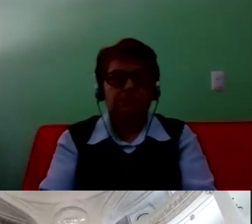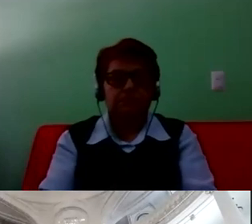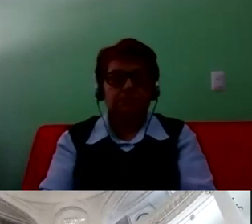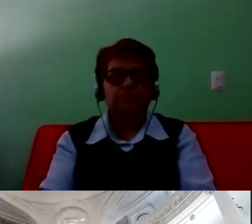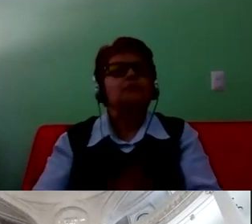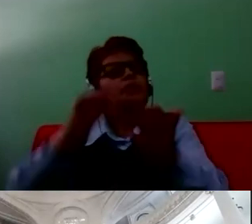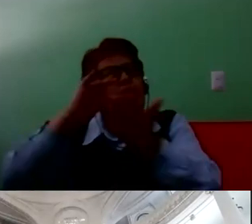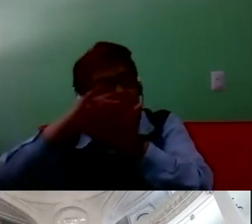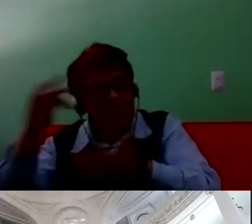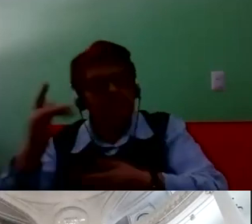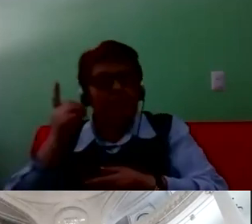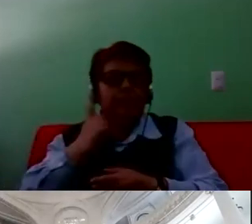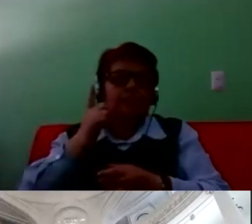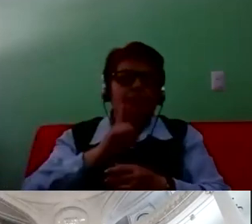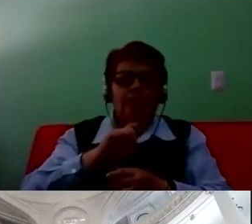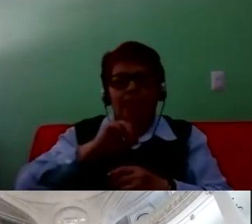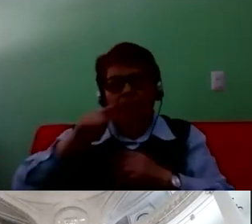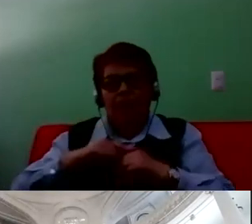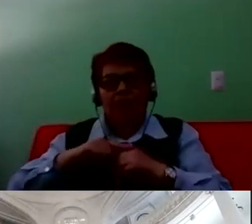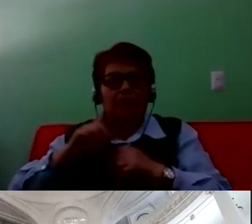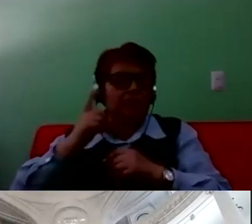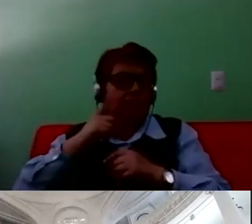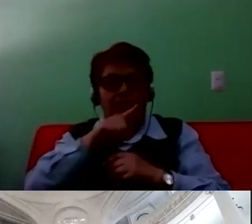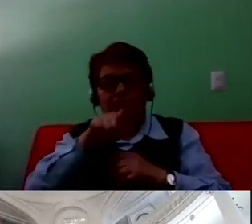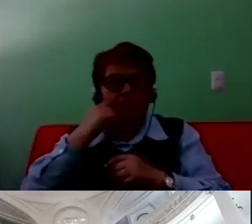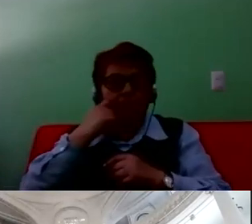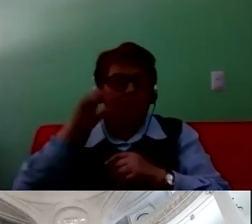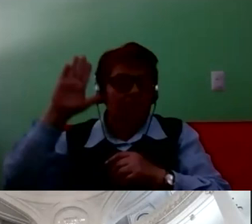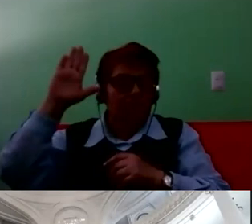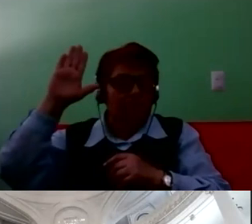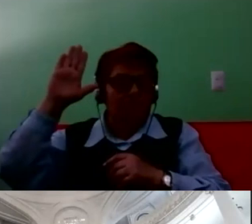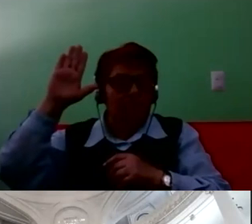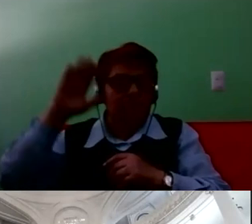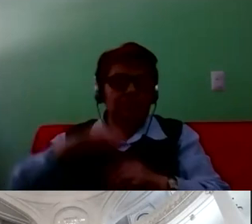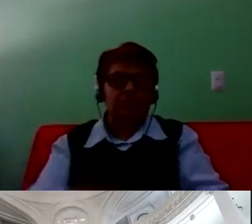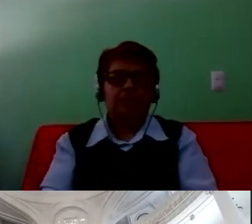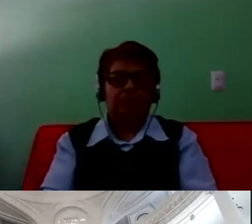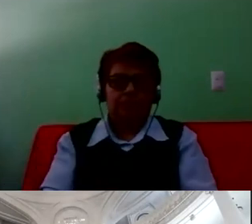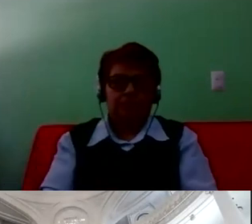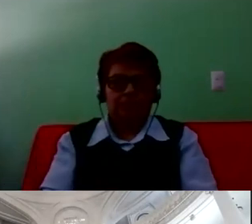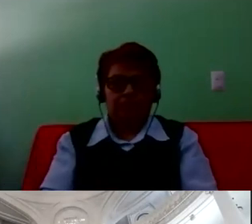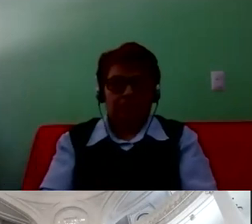Gracias, diputada. ¿Algún otro diputado quiere hacer uso de la voz? Yo.